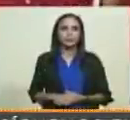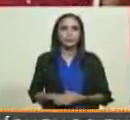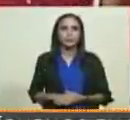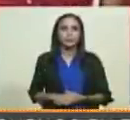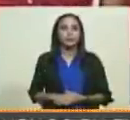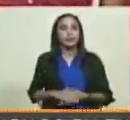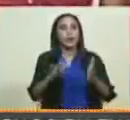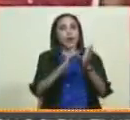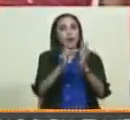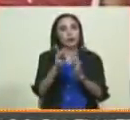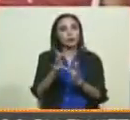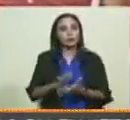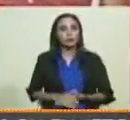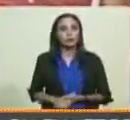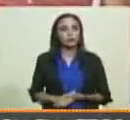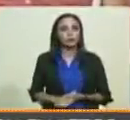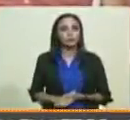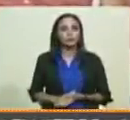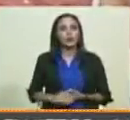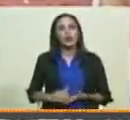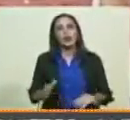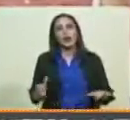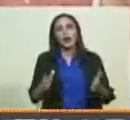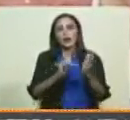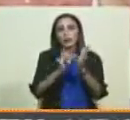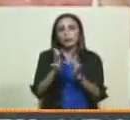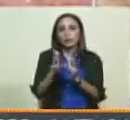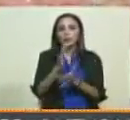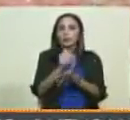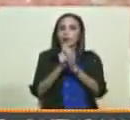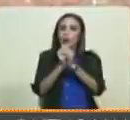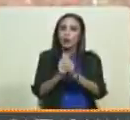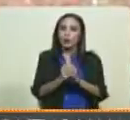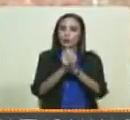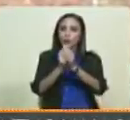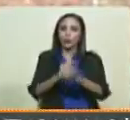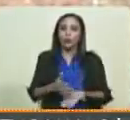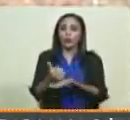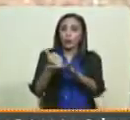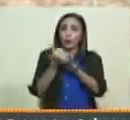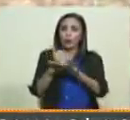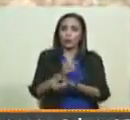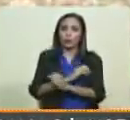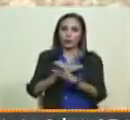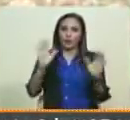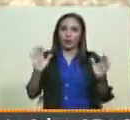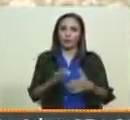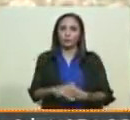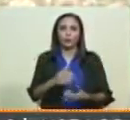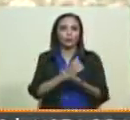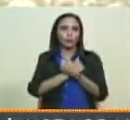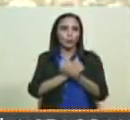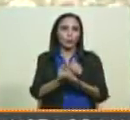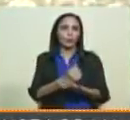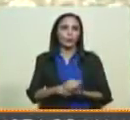Pedirle a Jesús, al Cristo Redentor, que esté con nosotros, con sus bendiciones y con todo su amor.